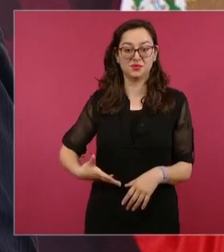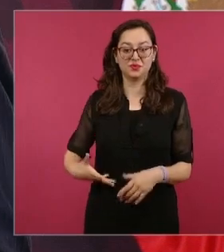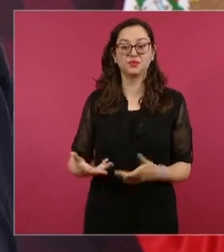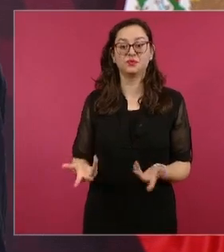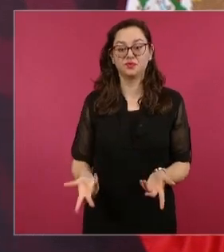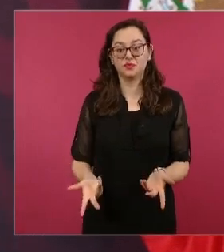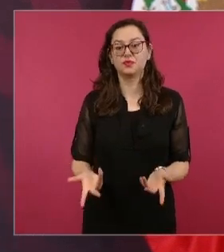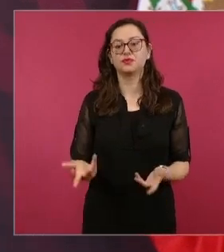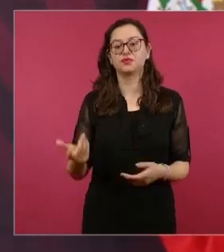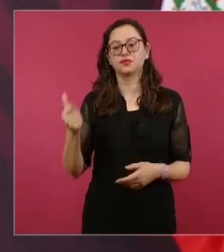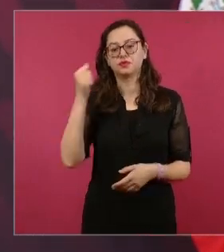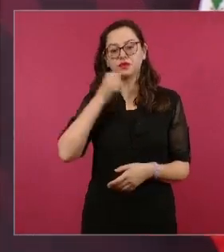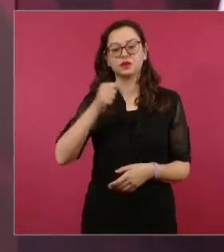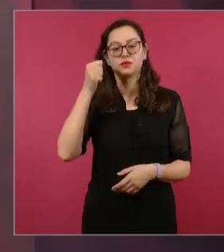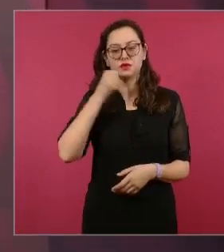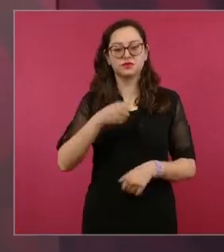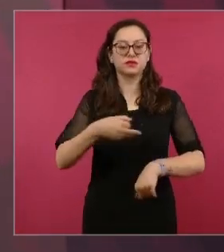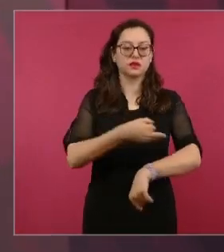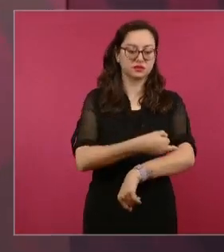invita a sus familiares,